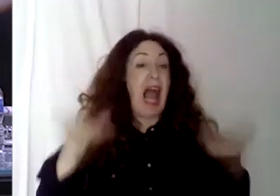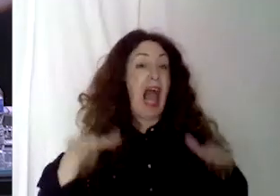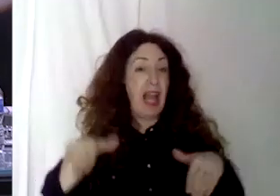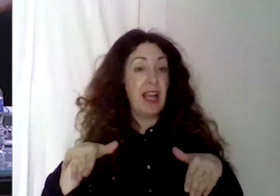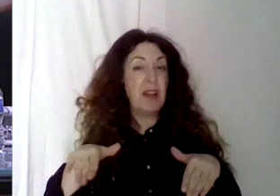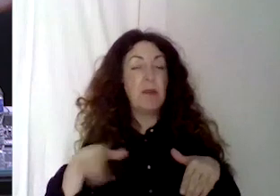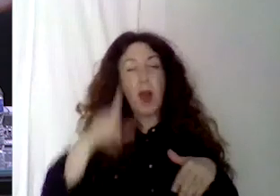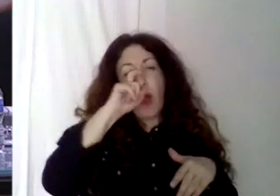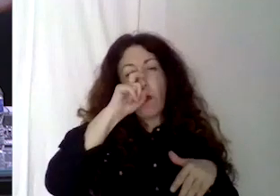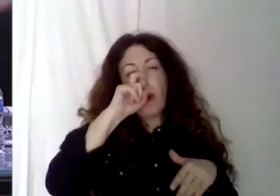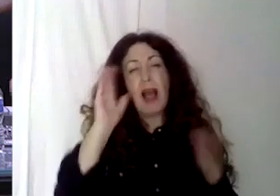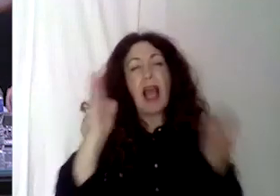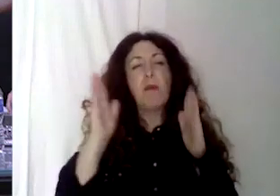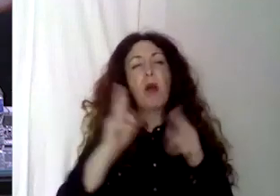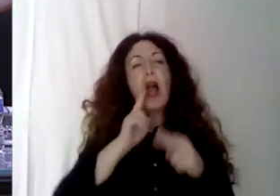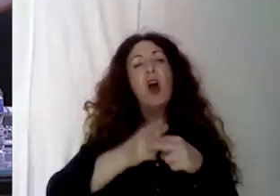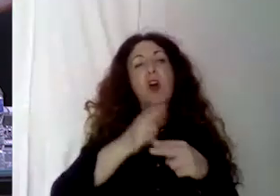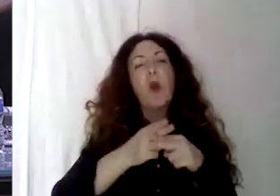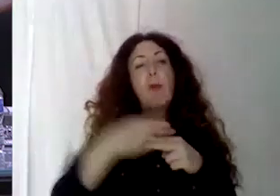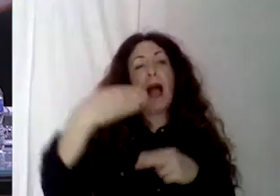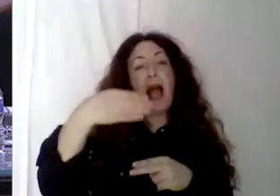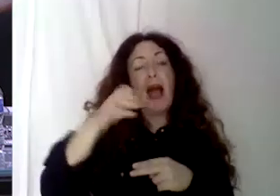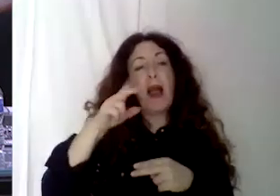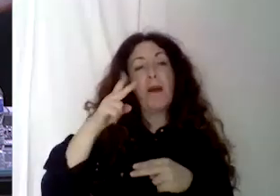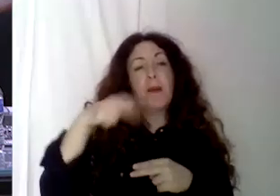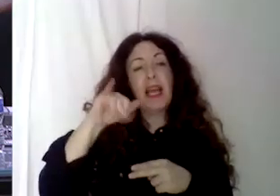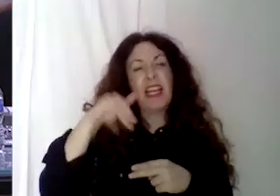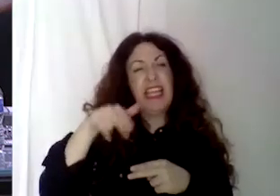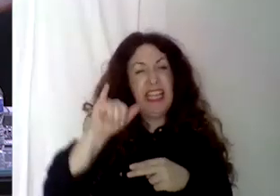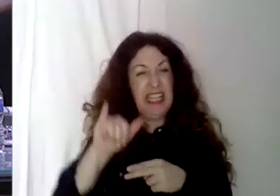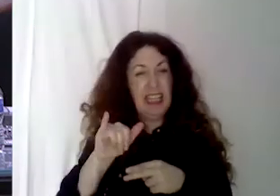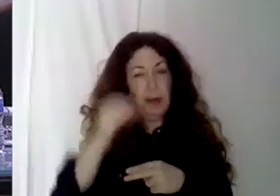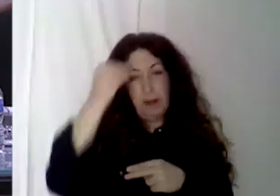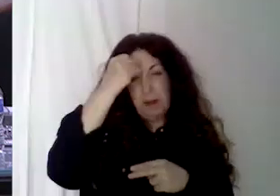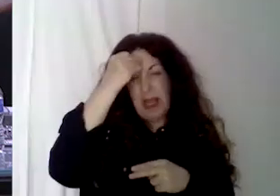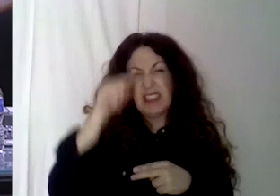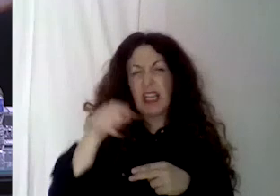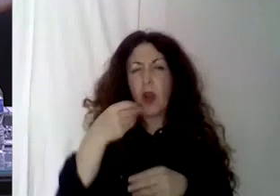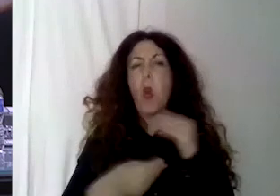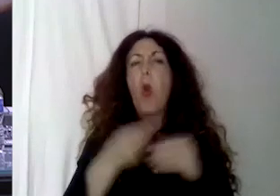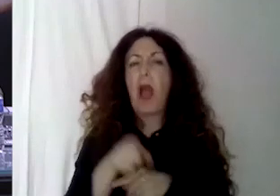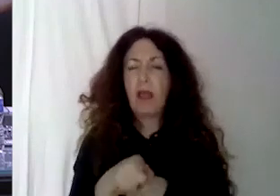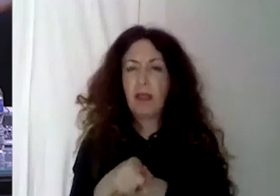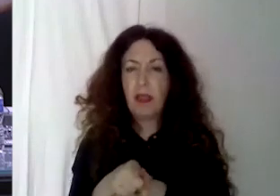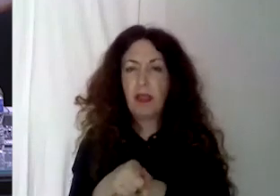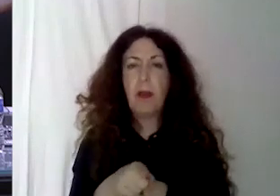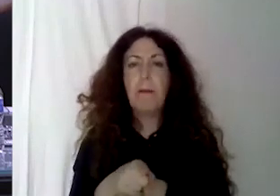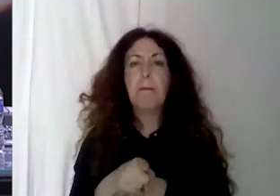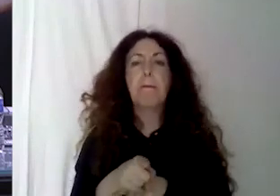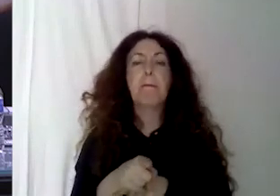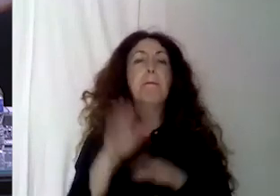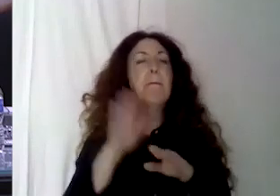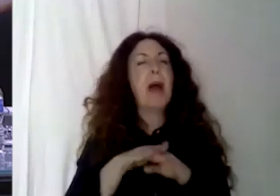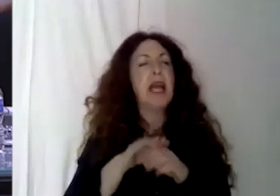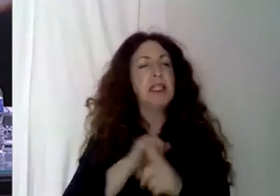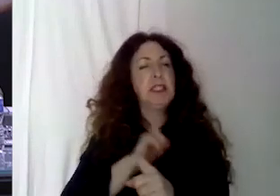de Bernini. ¿Te imaginas a Bernini? Da escalofríos pensar lo que hacía Bernini para acabar con Miguel